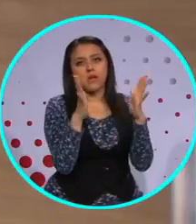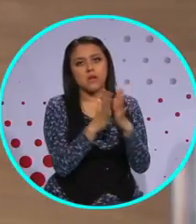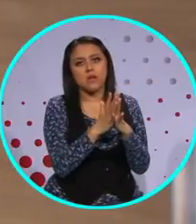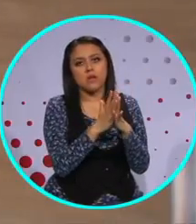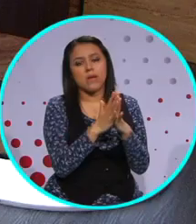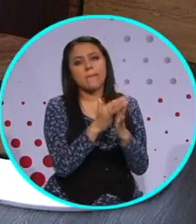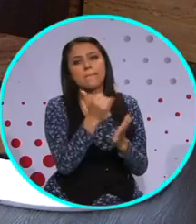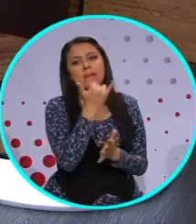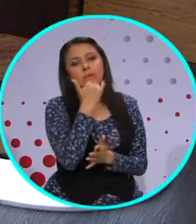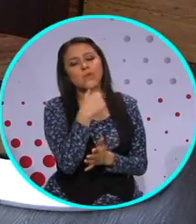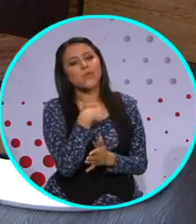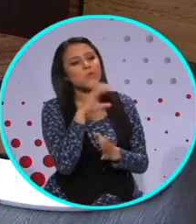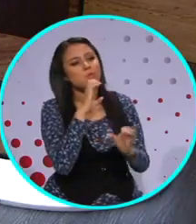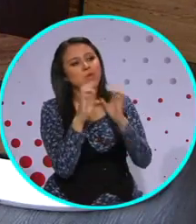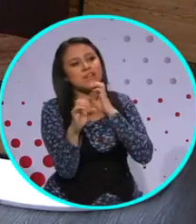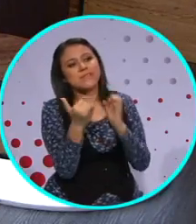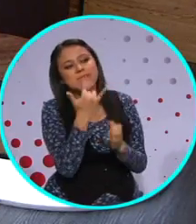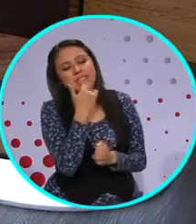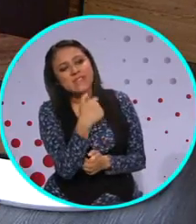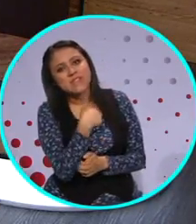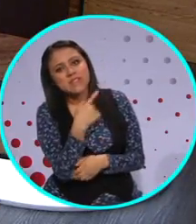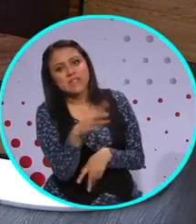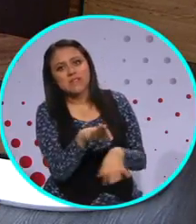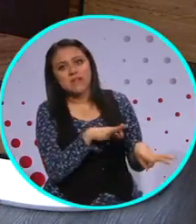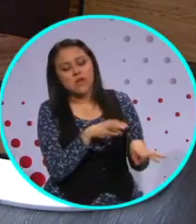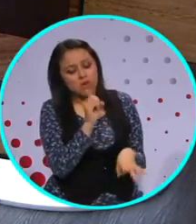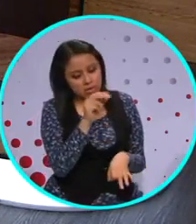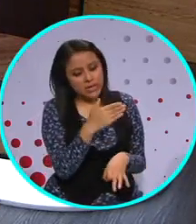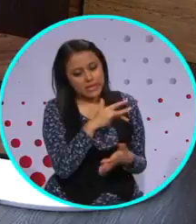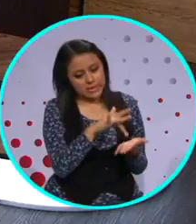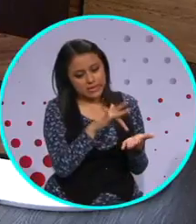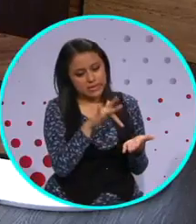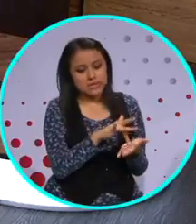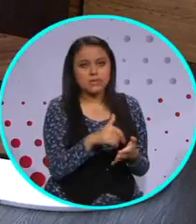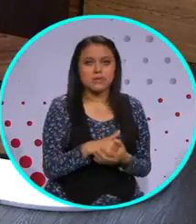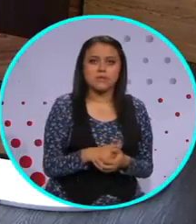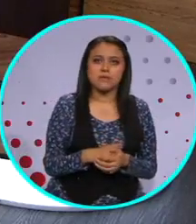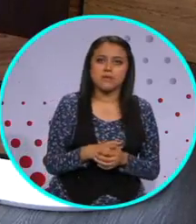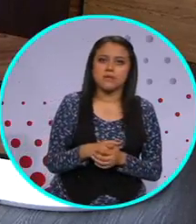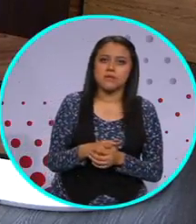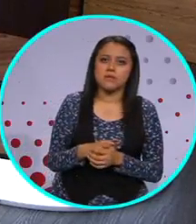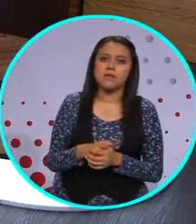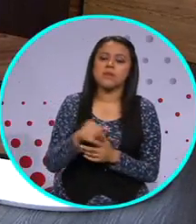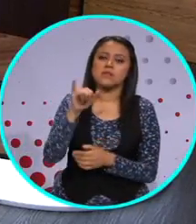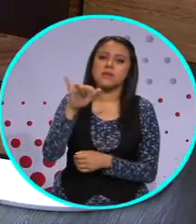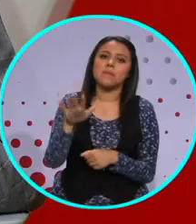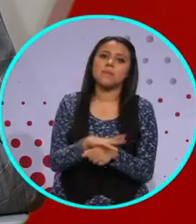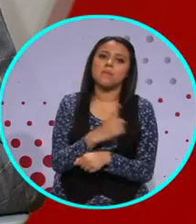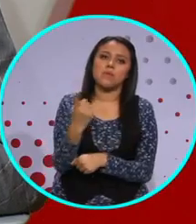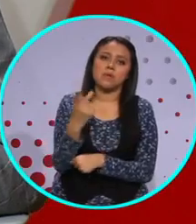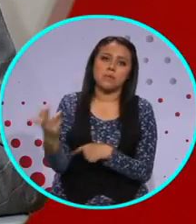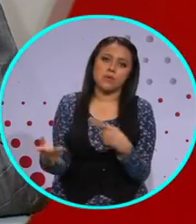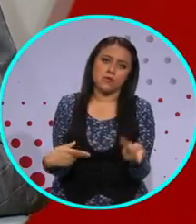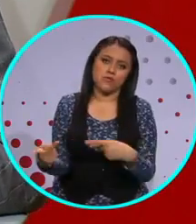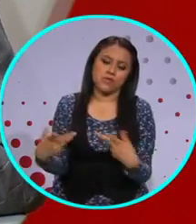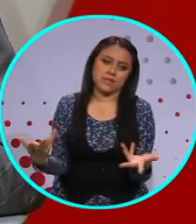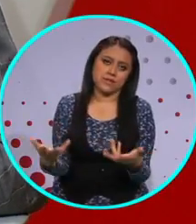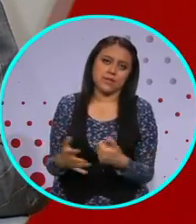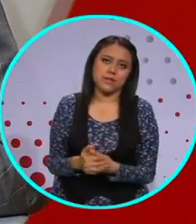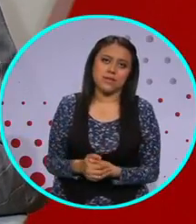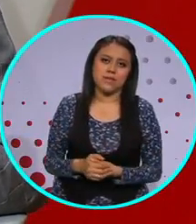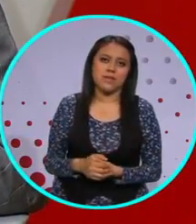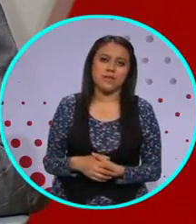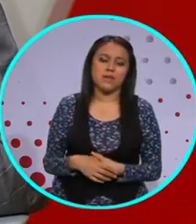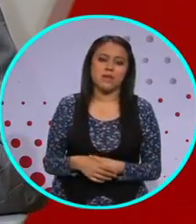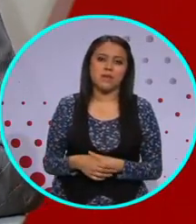trabajo medios de comunicación y el mismo me dice gracias muy a mano si normalmente es por el tipo de encuestas pero bueno hay de varios tipos